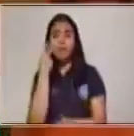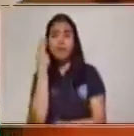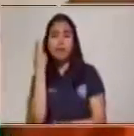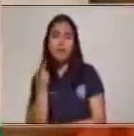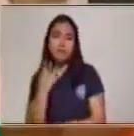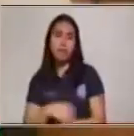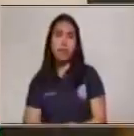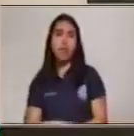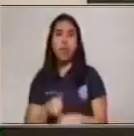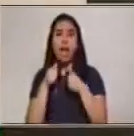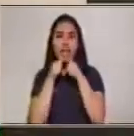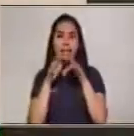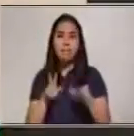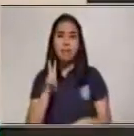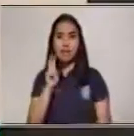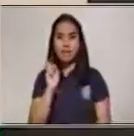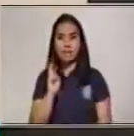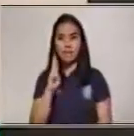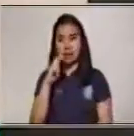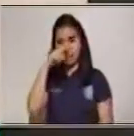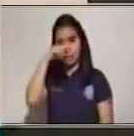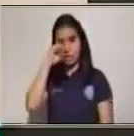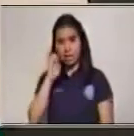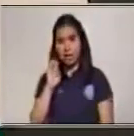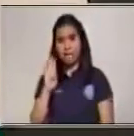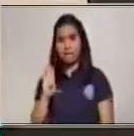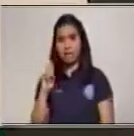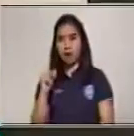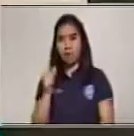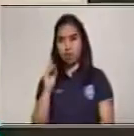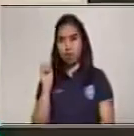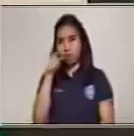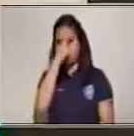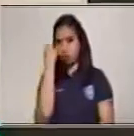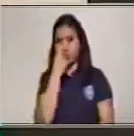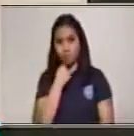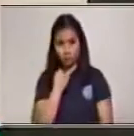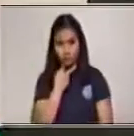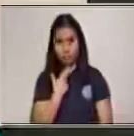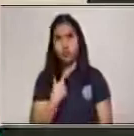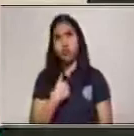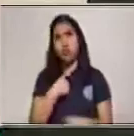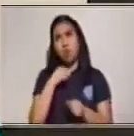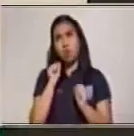las aves, también están los peces.